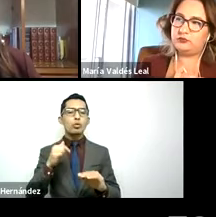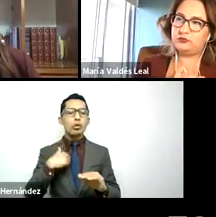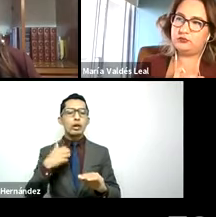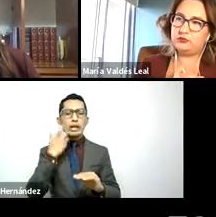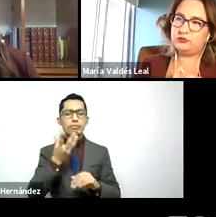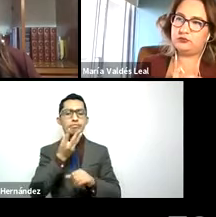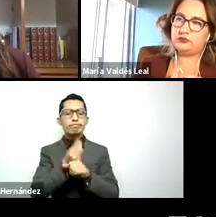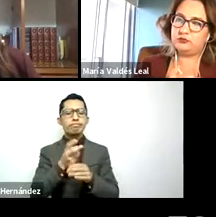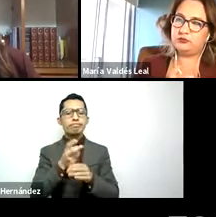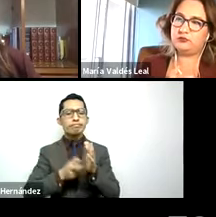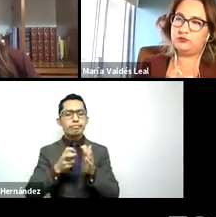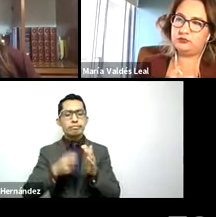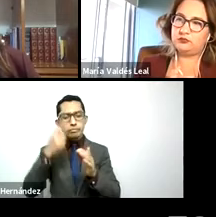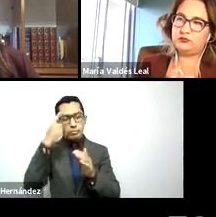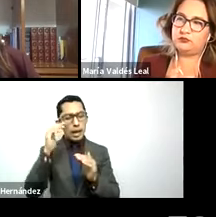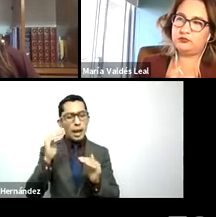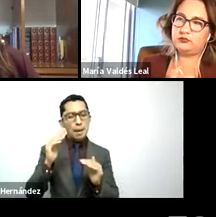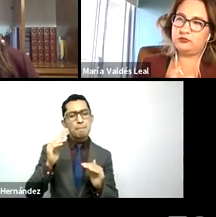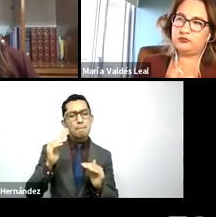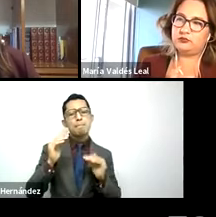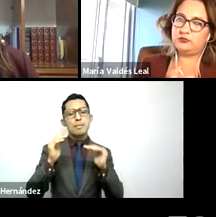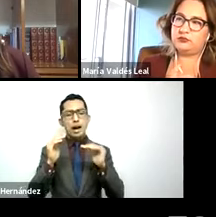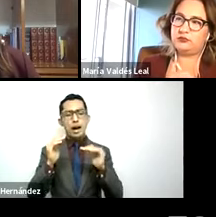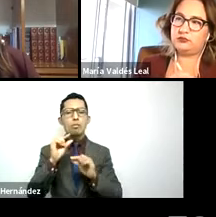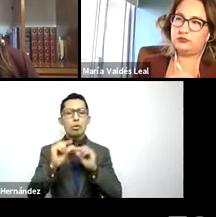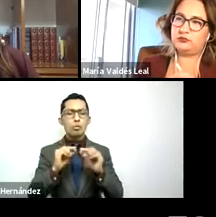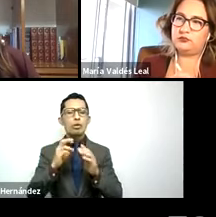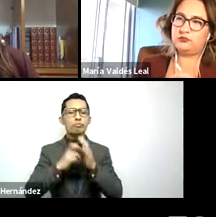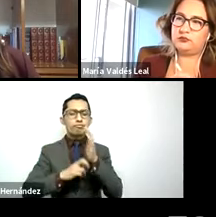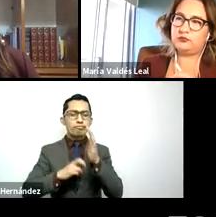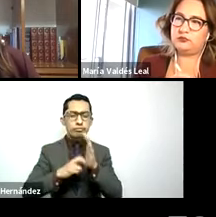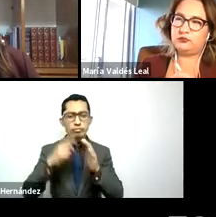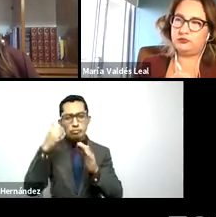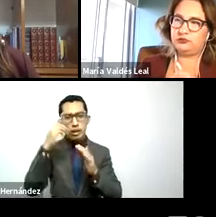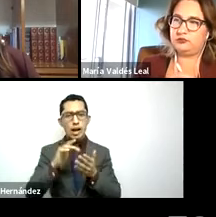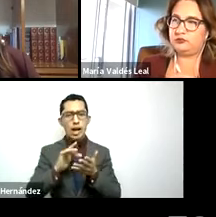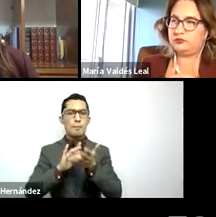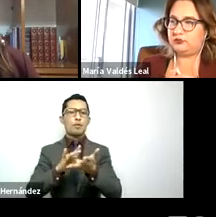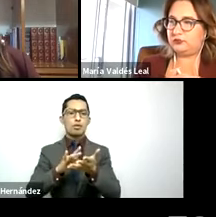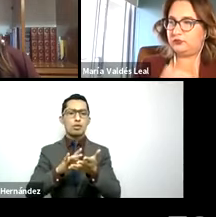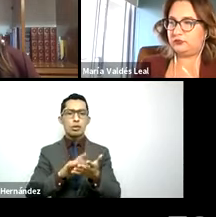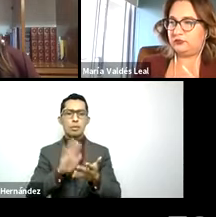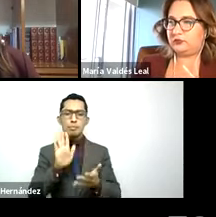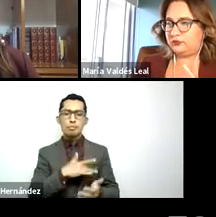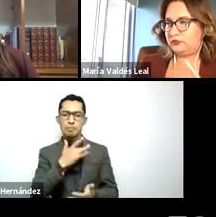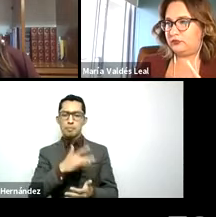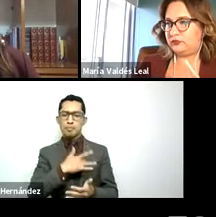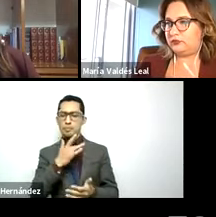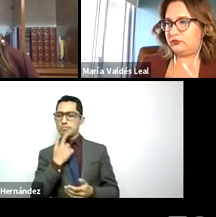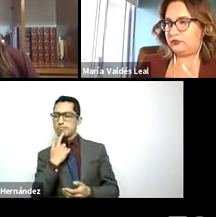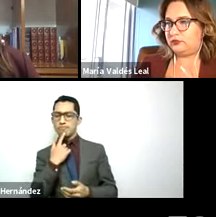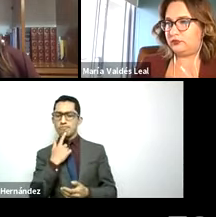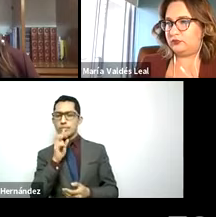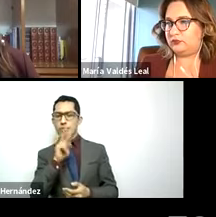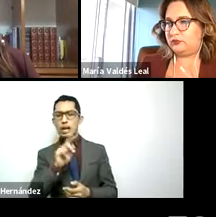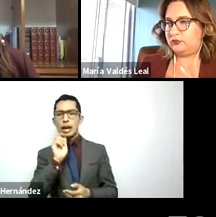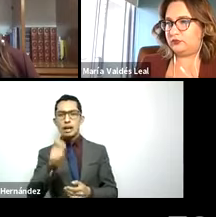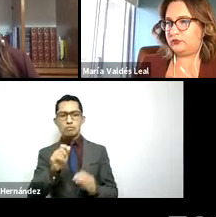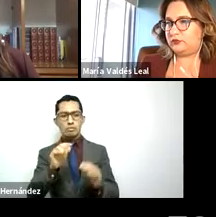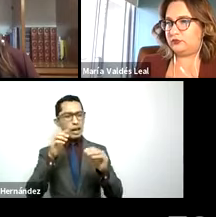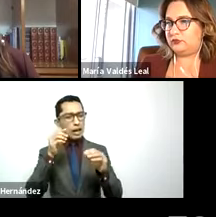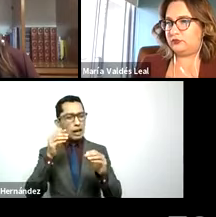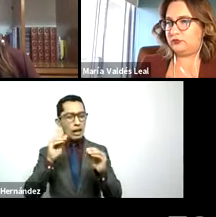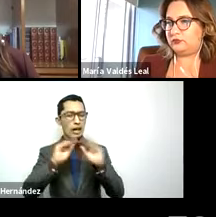esas palabras para hacerlo más accesible, le estoy dando un empujoncito a quien yo veo que está en una situación de franca